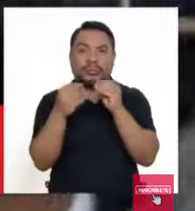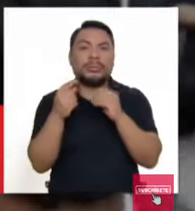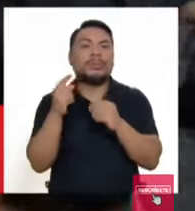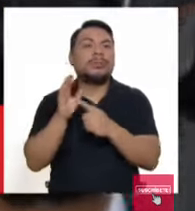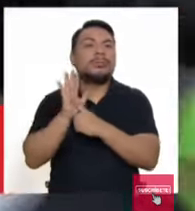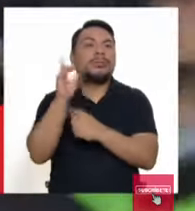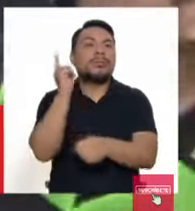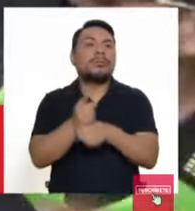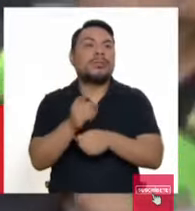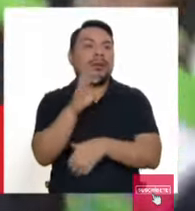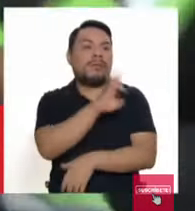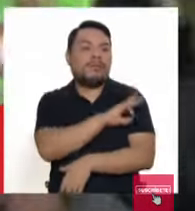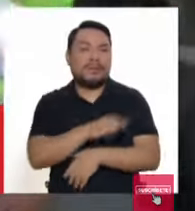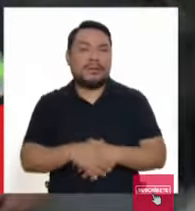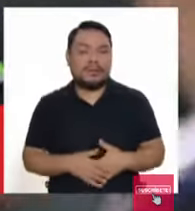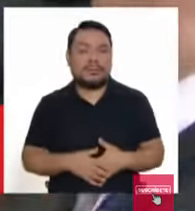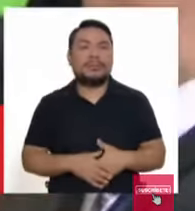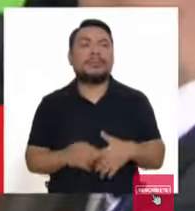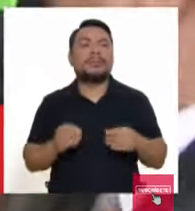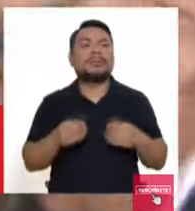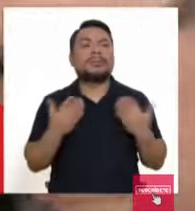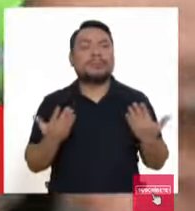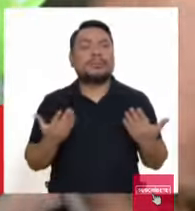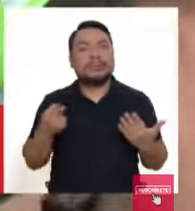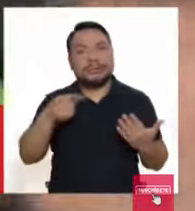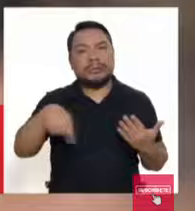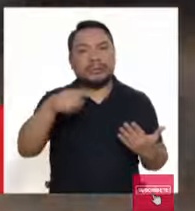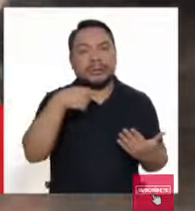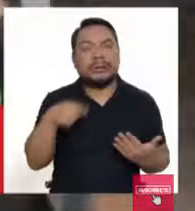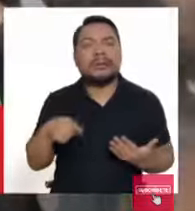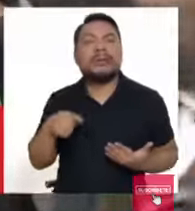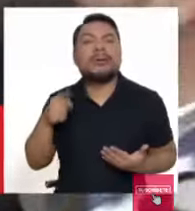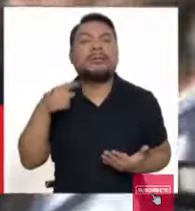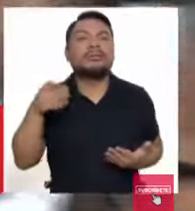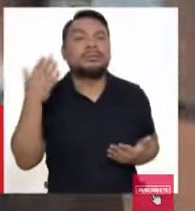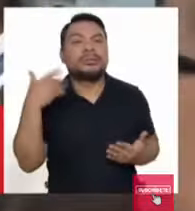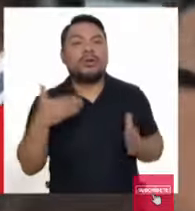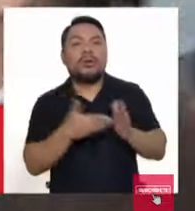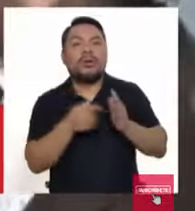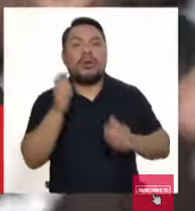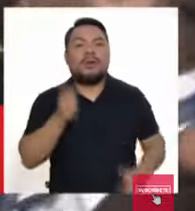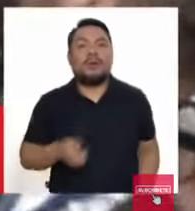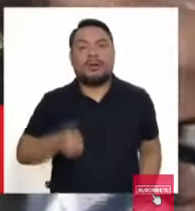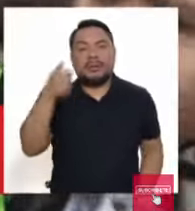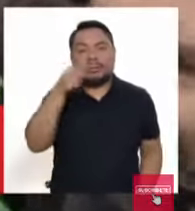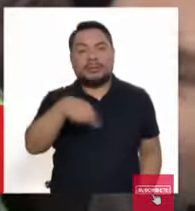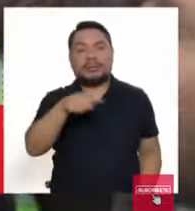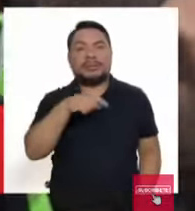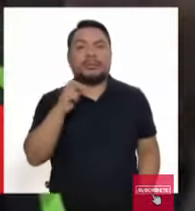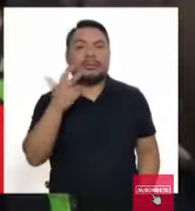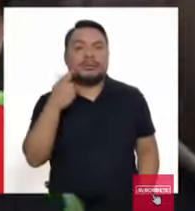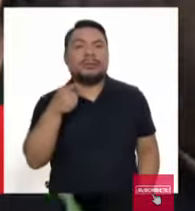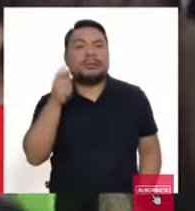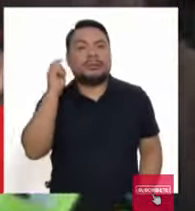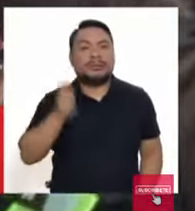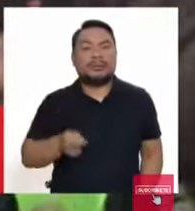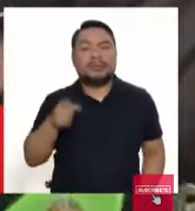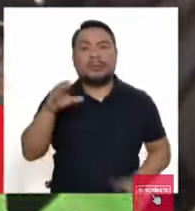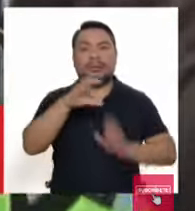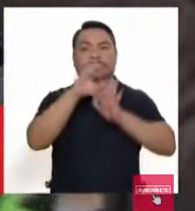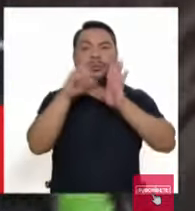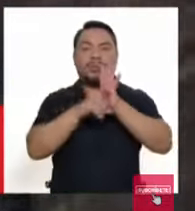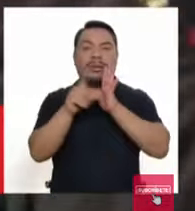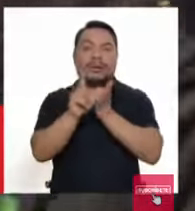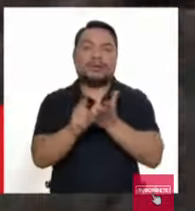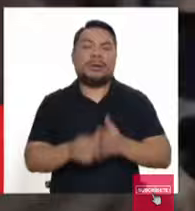denuncia ante el Ministerio Público por el presunto delito de prevaricato contra los magistrados de la tercera sala constitucional